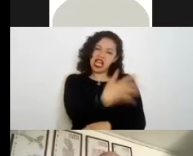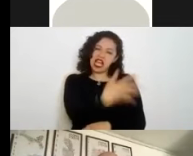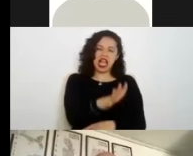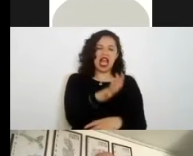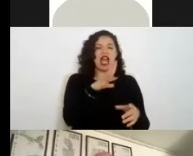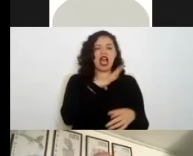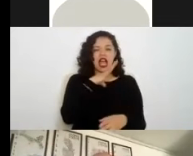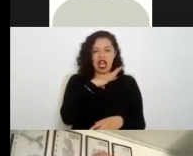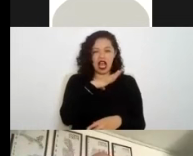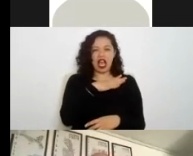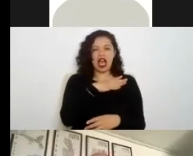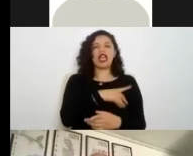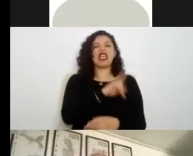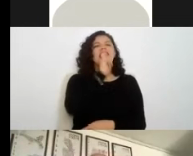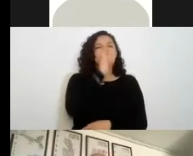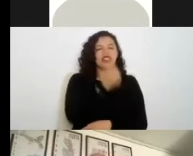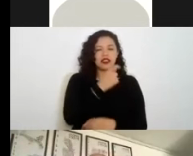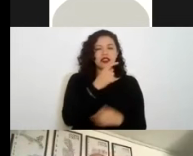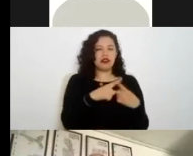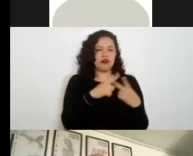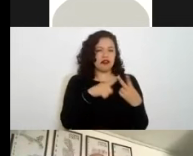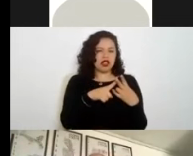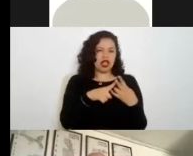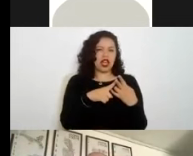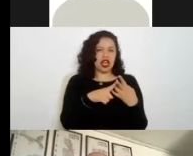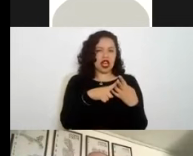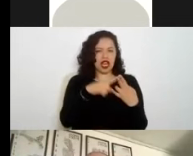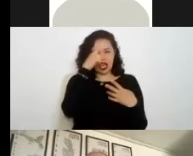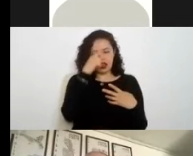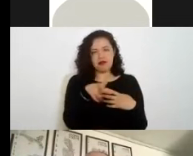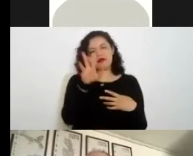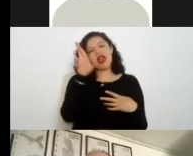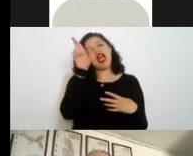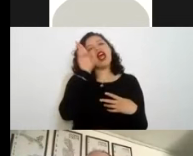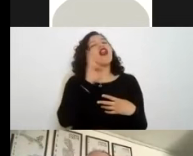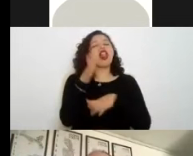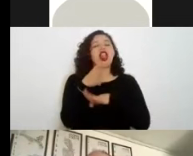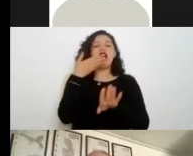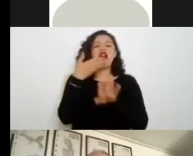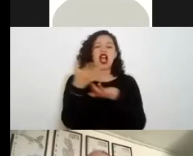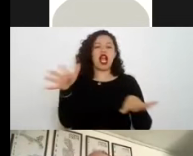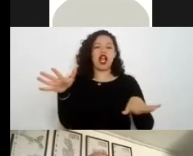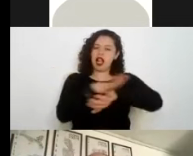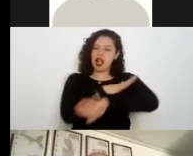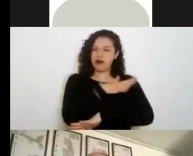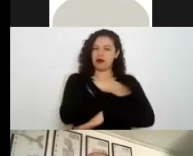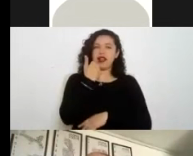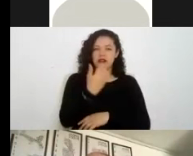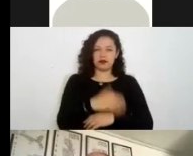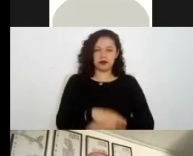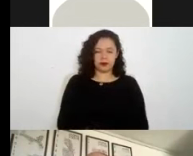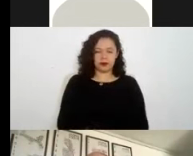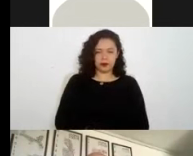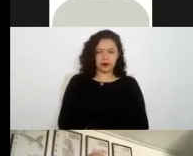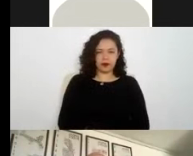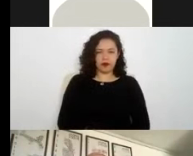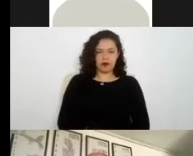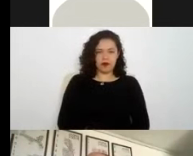que hay detrás del racismo y pues buscar cambiar esa percepción de las personas. Temas de